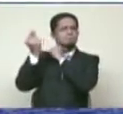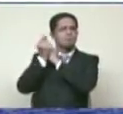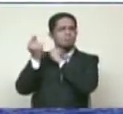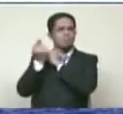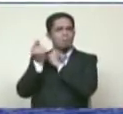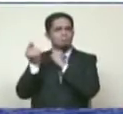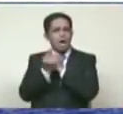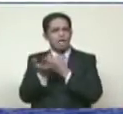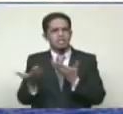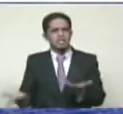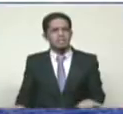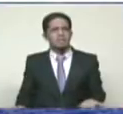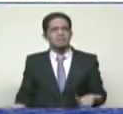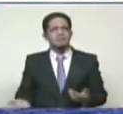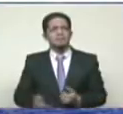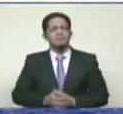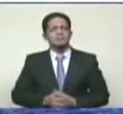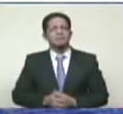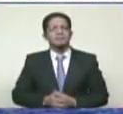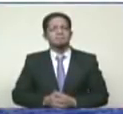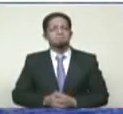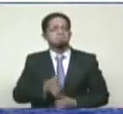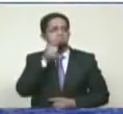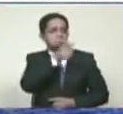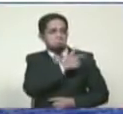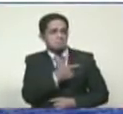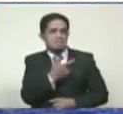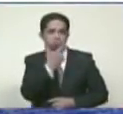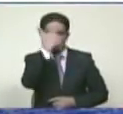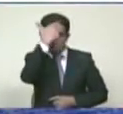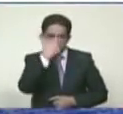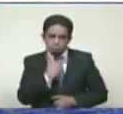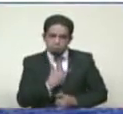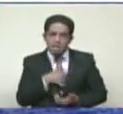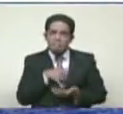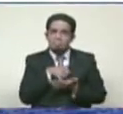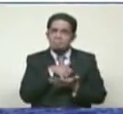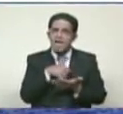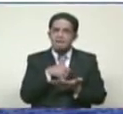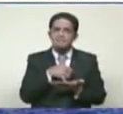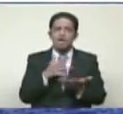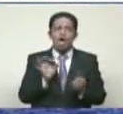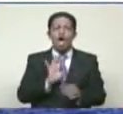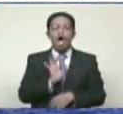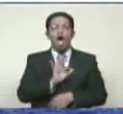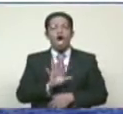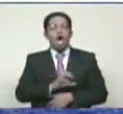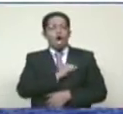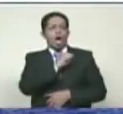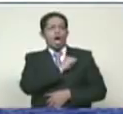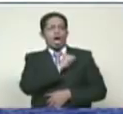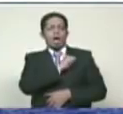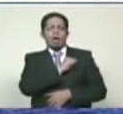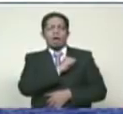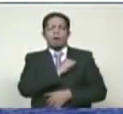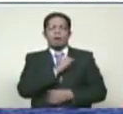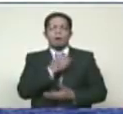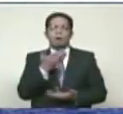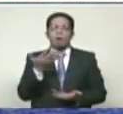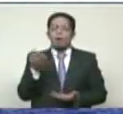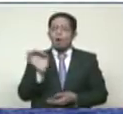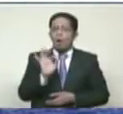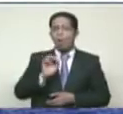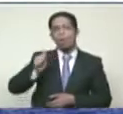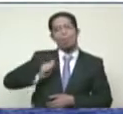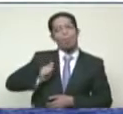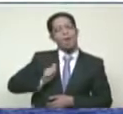cualquiera débil de carácter, cualquier asustadizo, cualquier persona